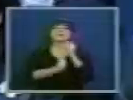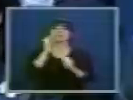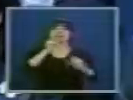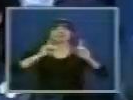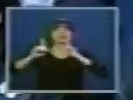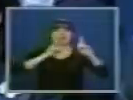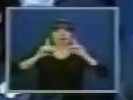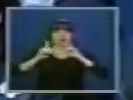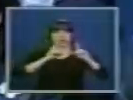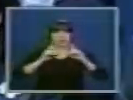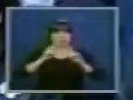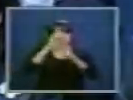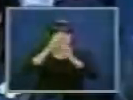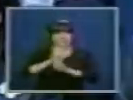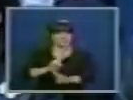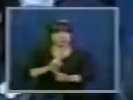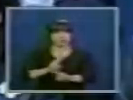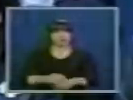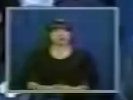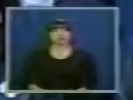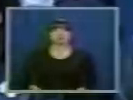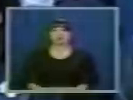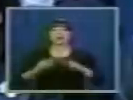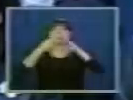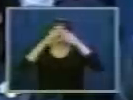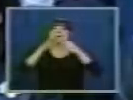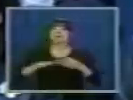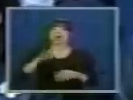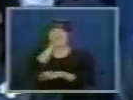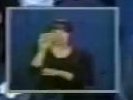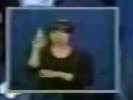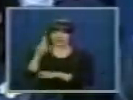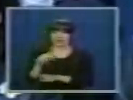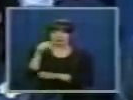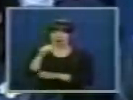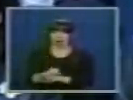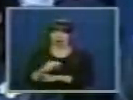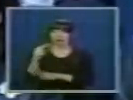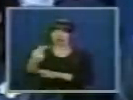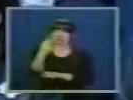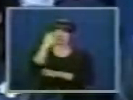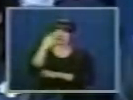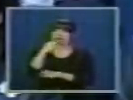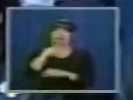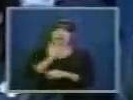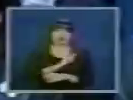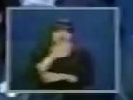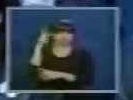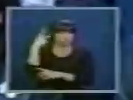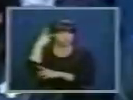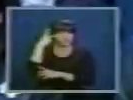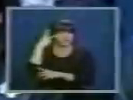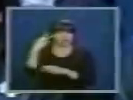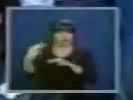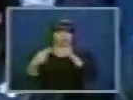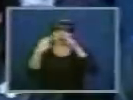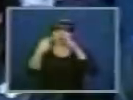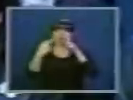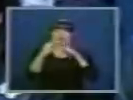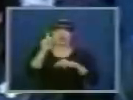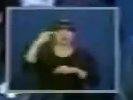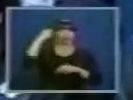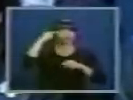diálogo y respeto. El pueblo costarricense hoy nos está mirando a las y los políticos, a las y